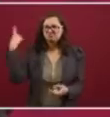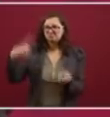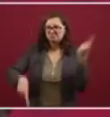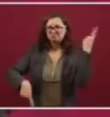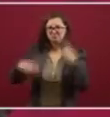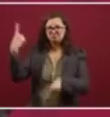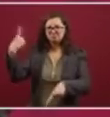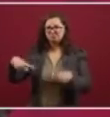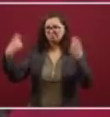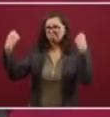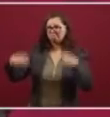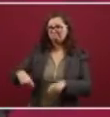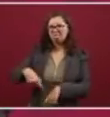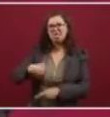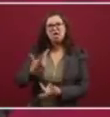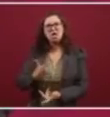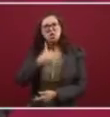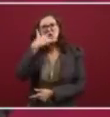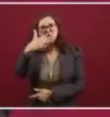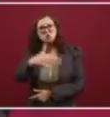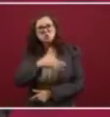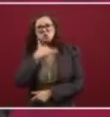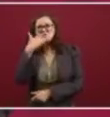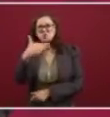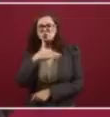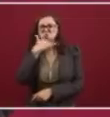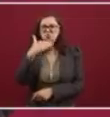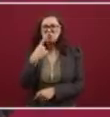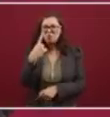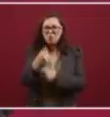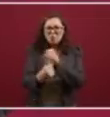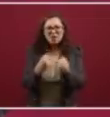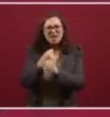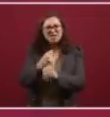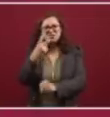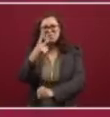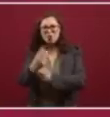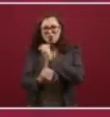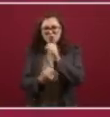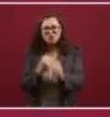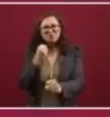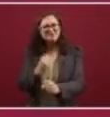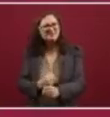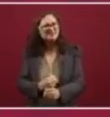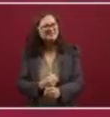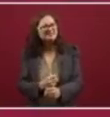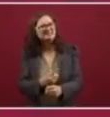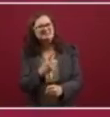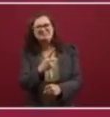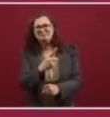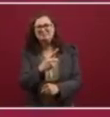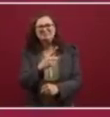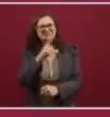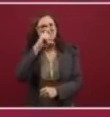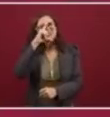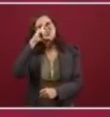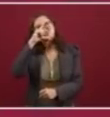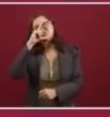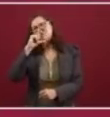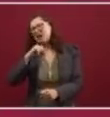autoritarios, hechos de corrupción, y al año o a los 2 años ya